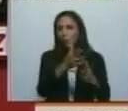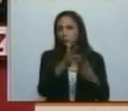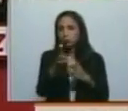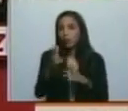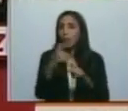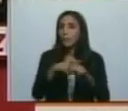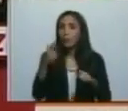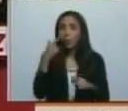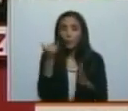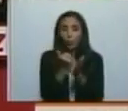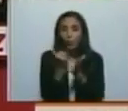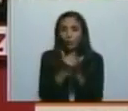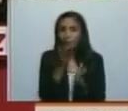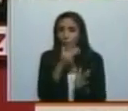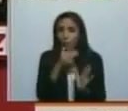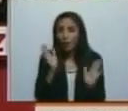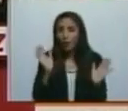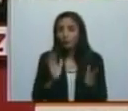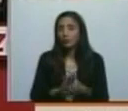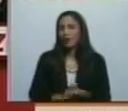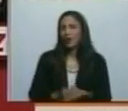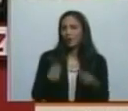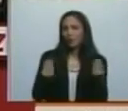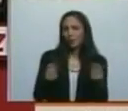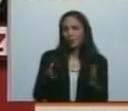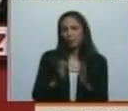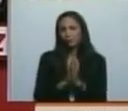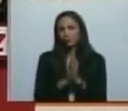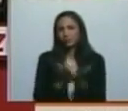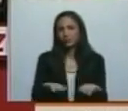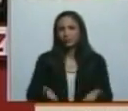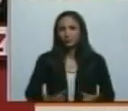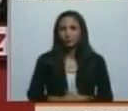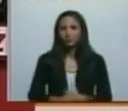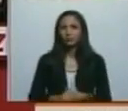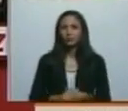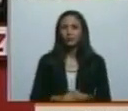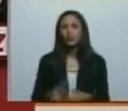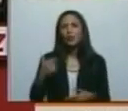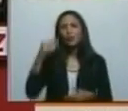o que lo diga Orlando Urdaneta, uno sabe que eso tiene que ver con una matriz